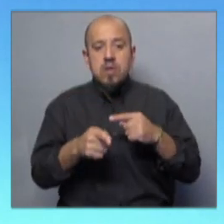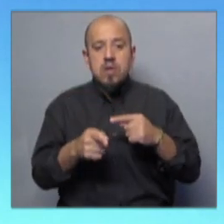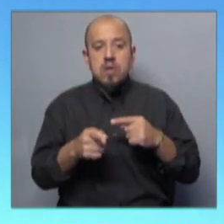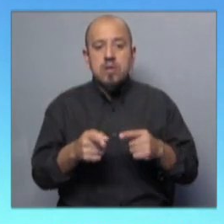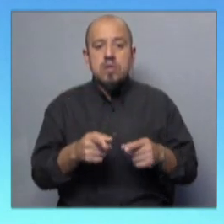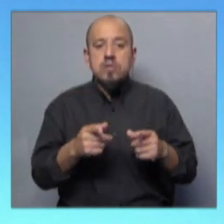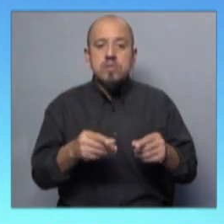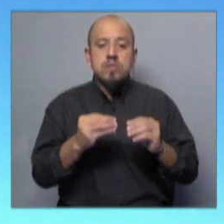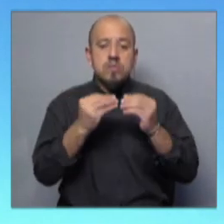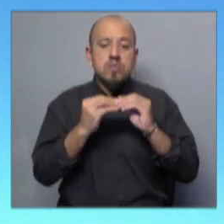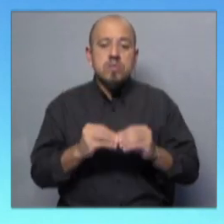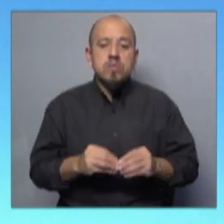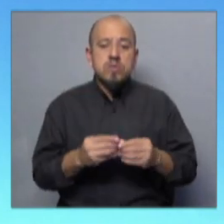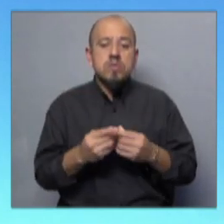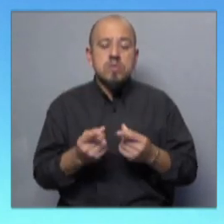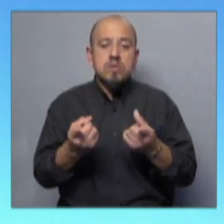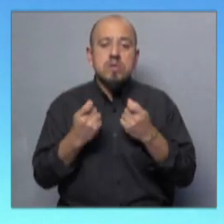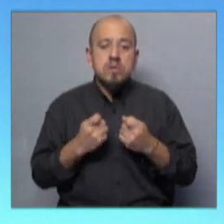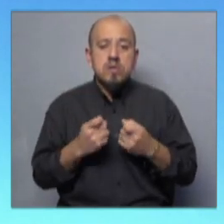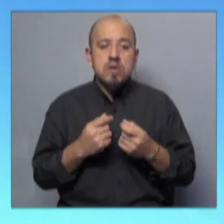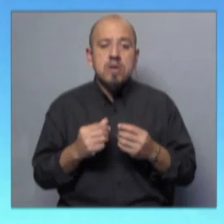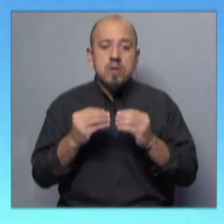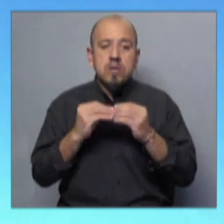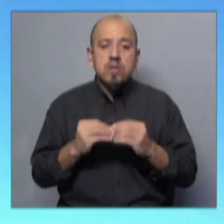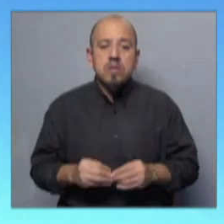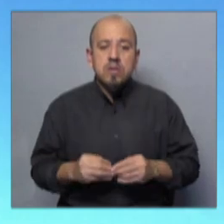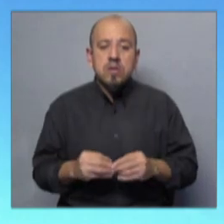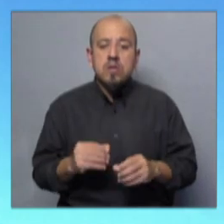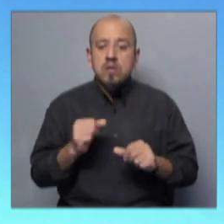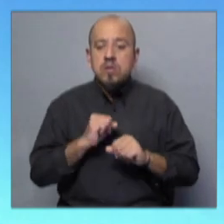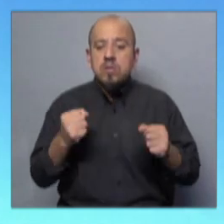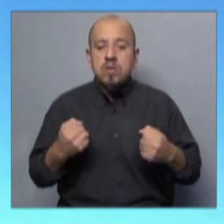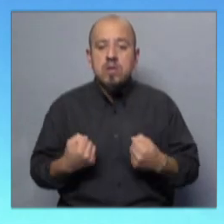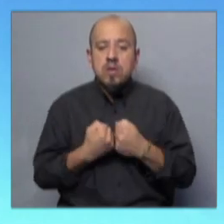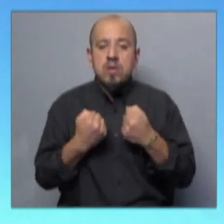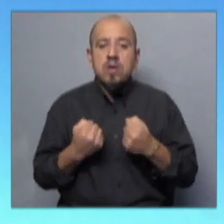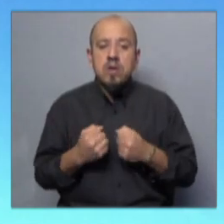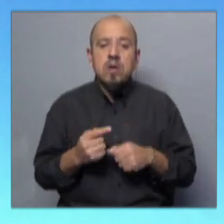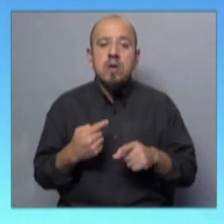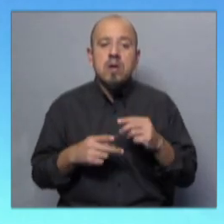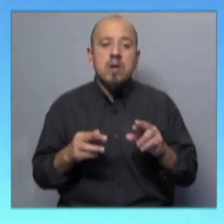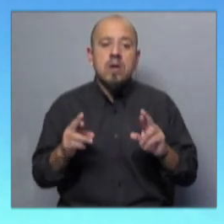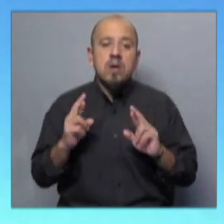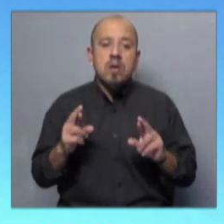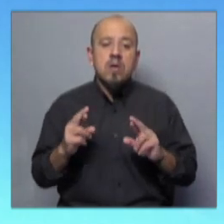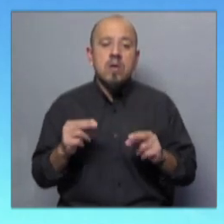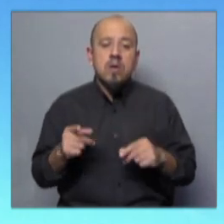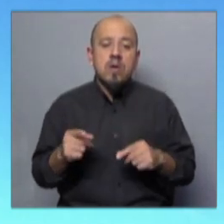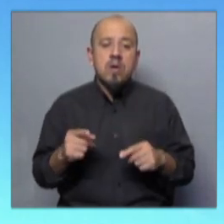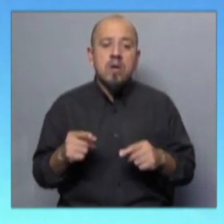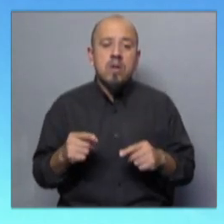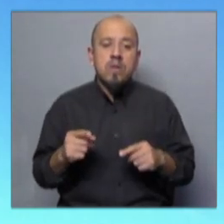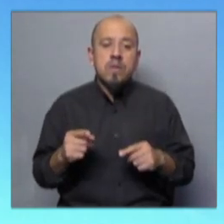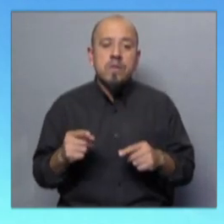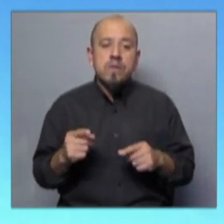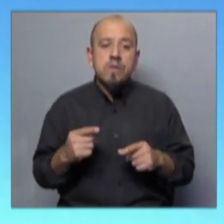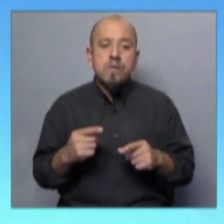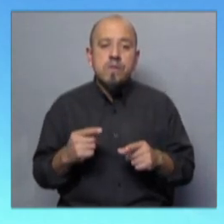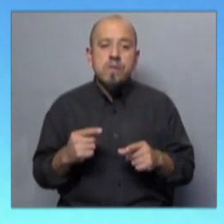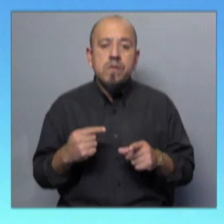presupuestal sin duda se requiere más presupuesto no se puede resolver de golpe pero ojalá que en la rendición de cuentas